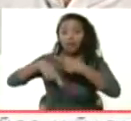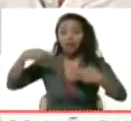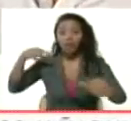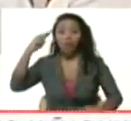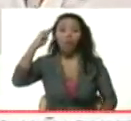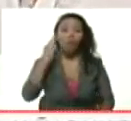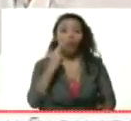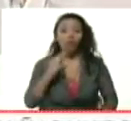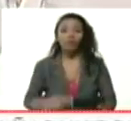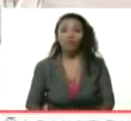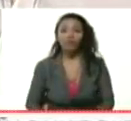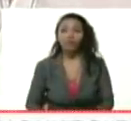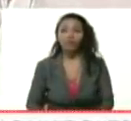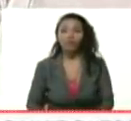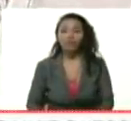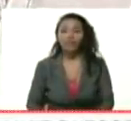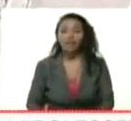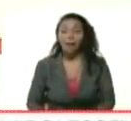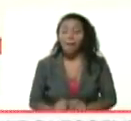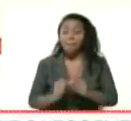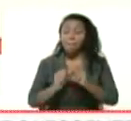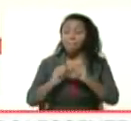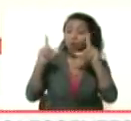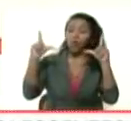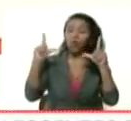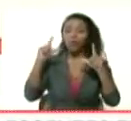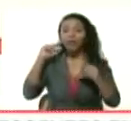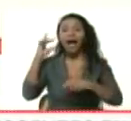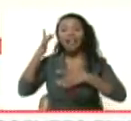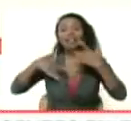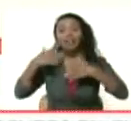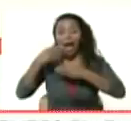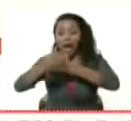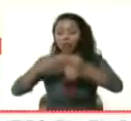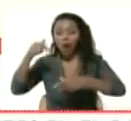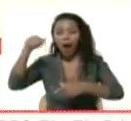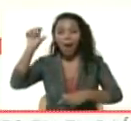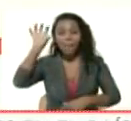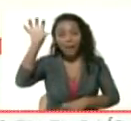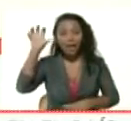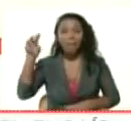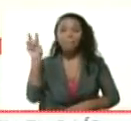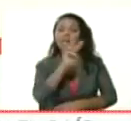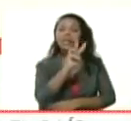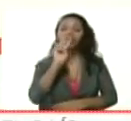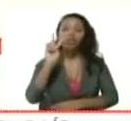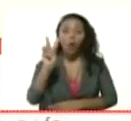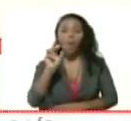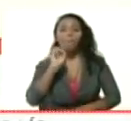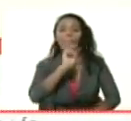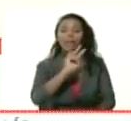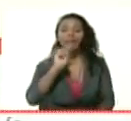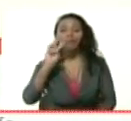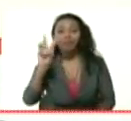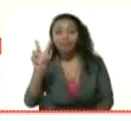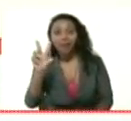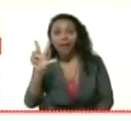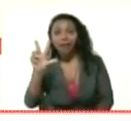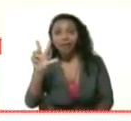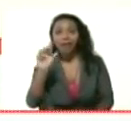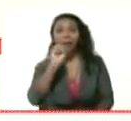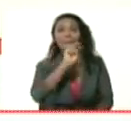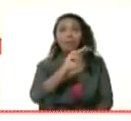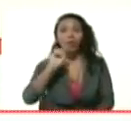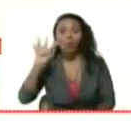Bolivariana por el extraordinario evento realizado en nuestro país 22, 23 y